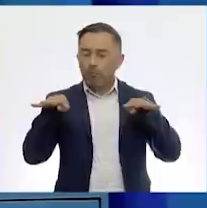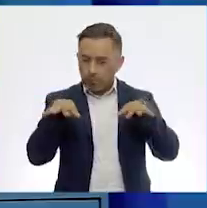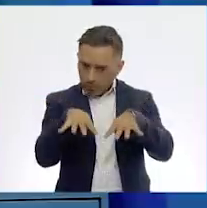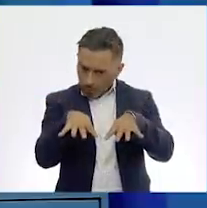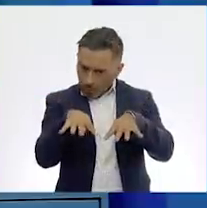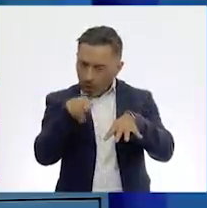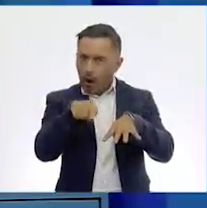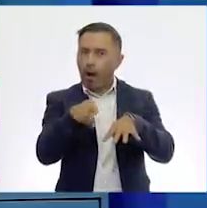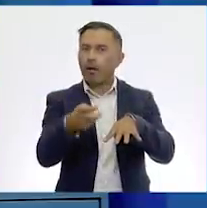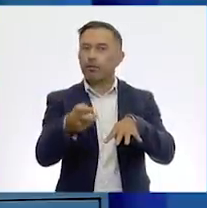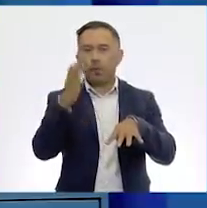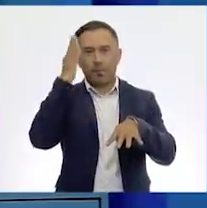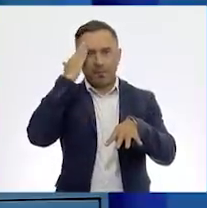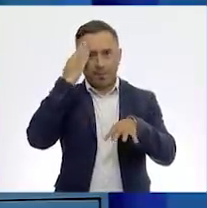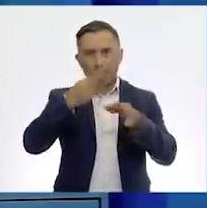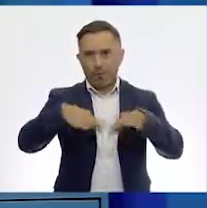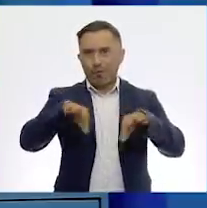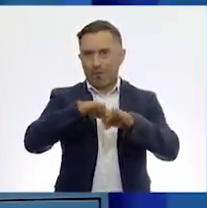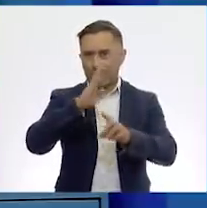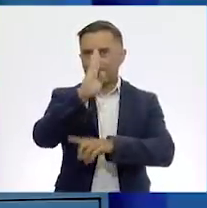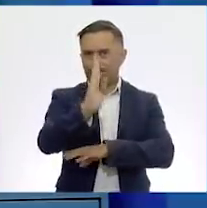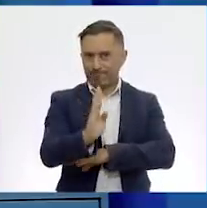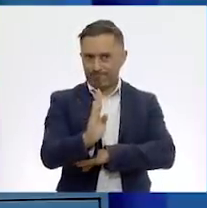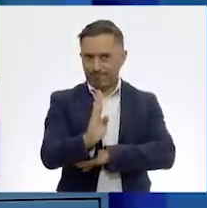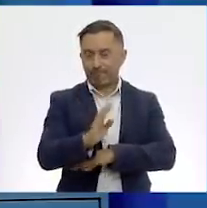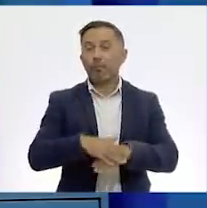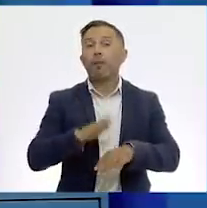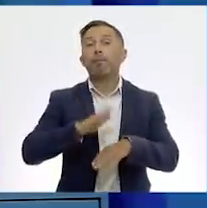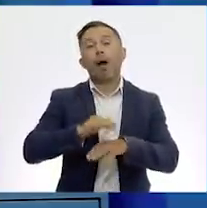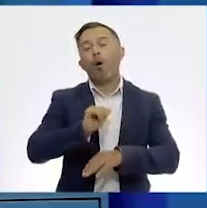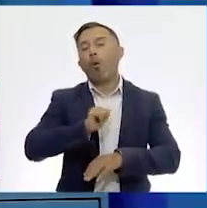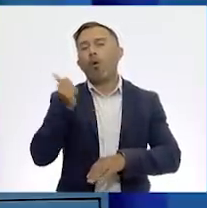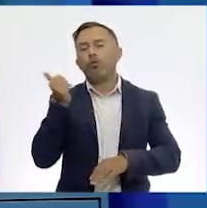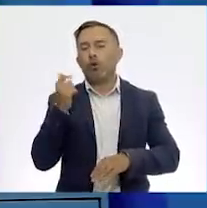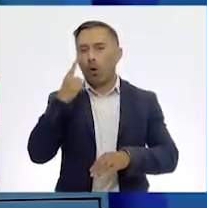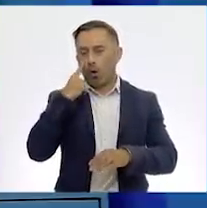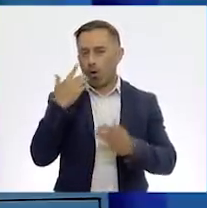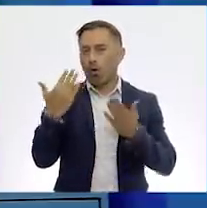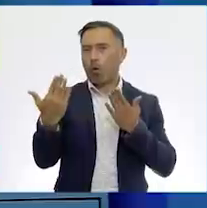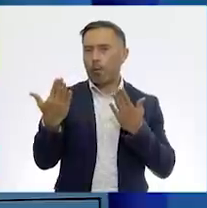Otro elemento muy importante sería el contraste. Vamos a usar otra composición